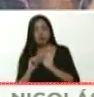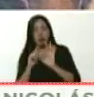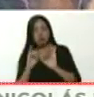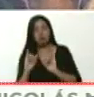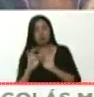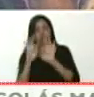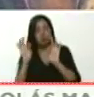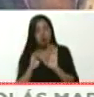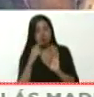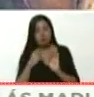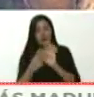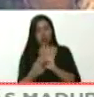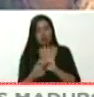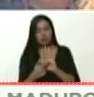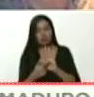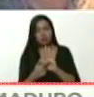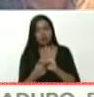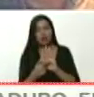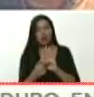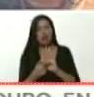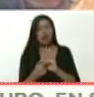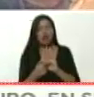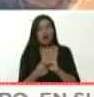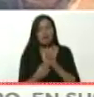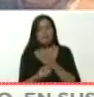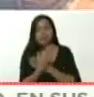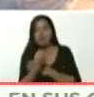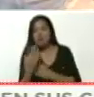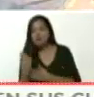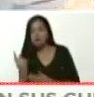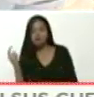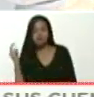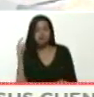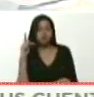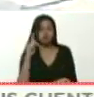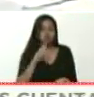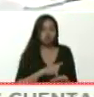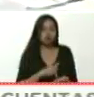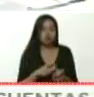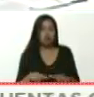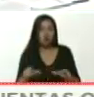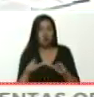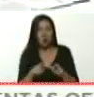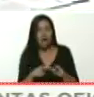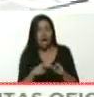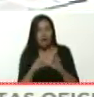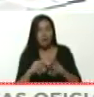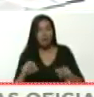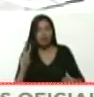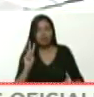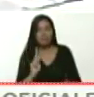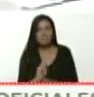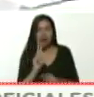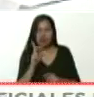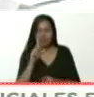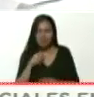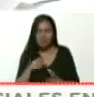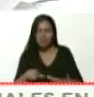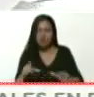principales del Palacio de Miraflores, la otra mitad llegó a combatir en el pantano de Vargas y